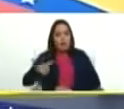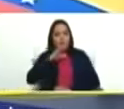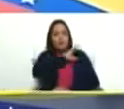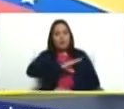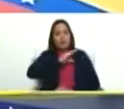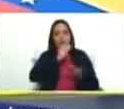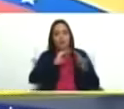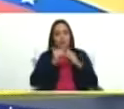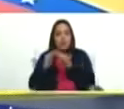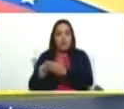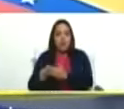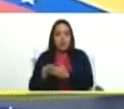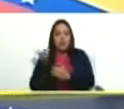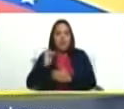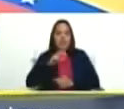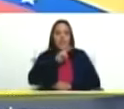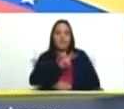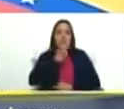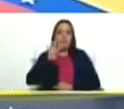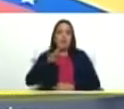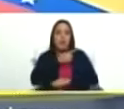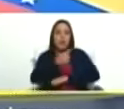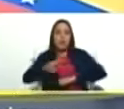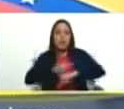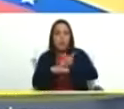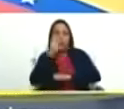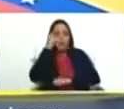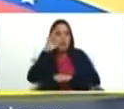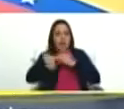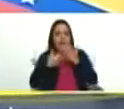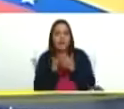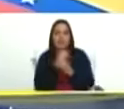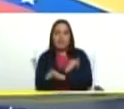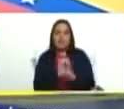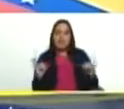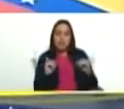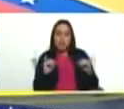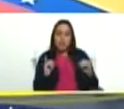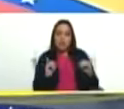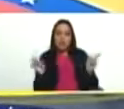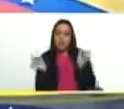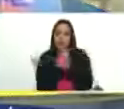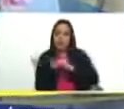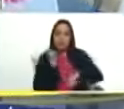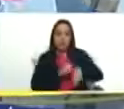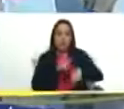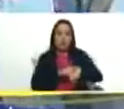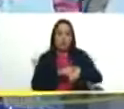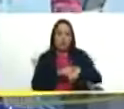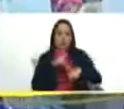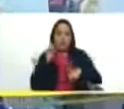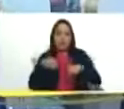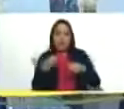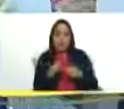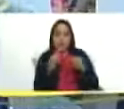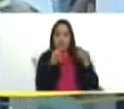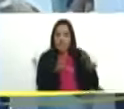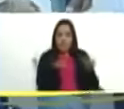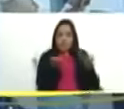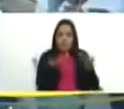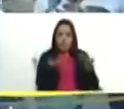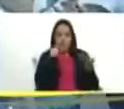y se me ponen las 24 horas del día hasta que terminemos en corto plazo y entreguemos